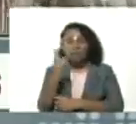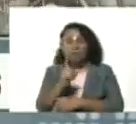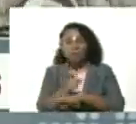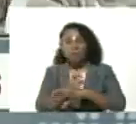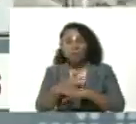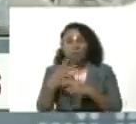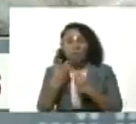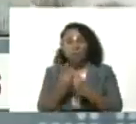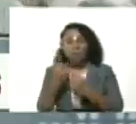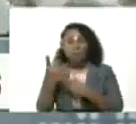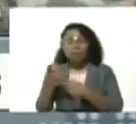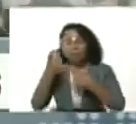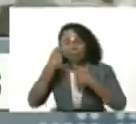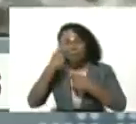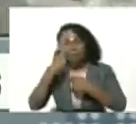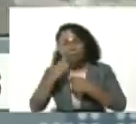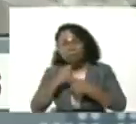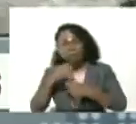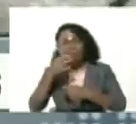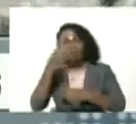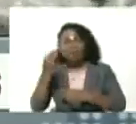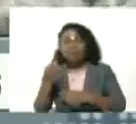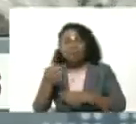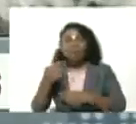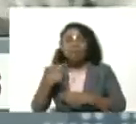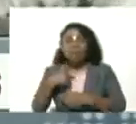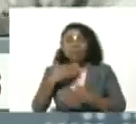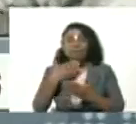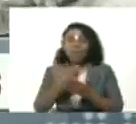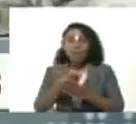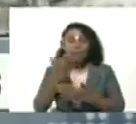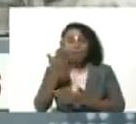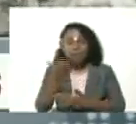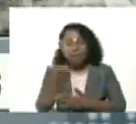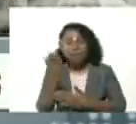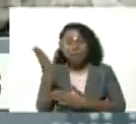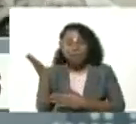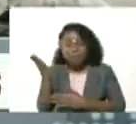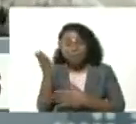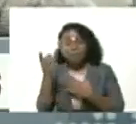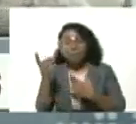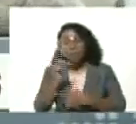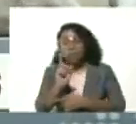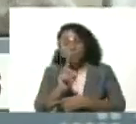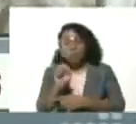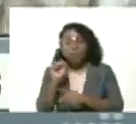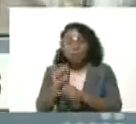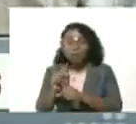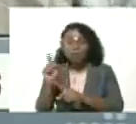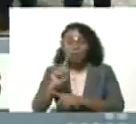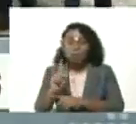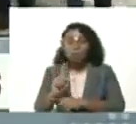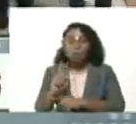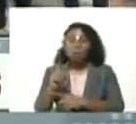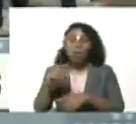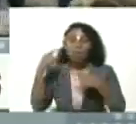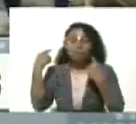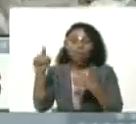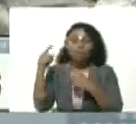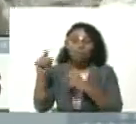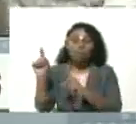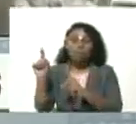allí, lloraban de verdad y le agradecían a usted el hecho de que no estaban solos, no están desamparados, de